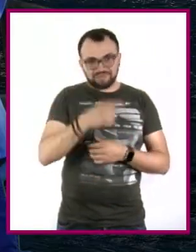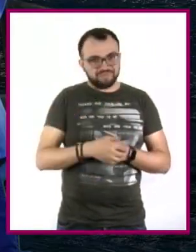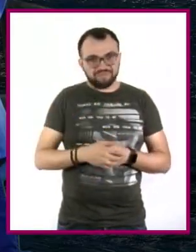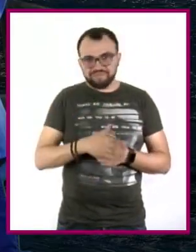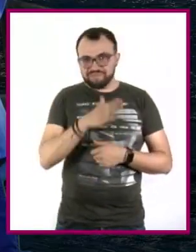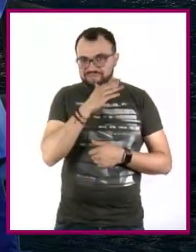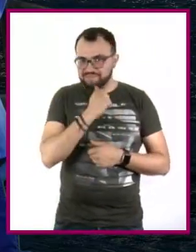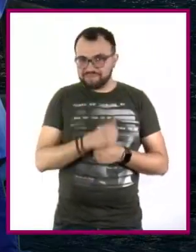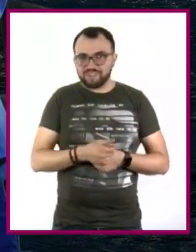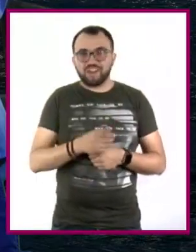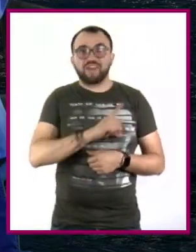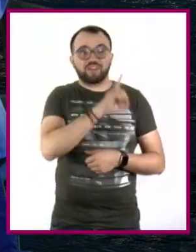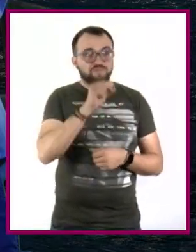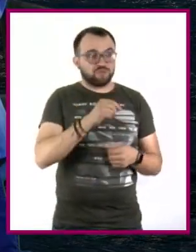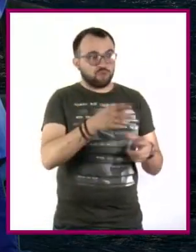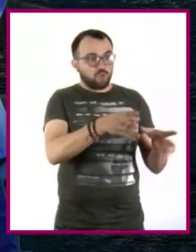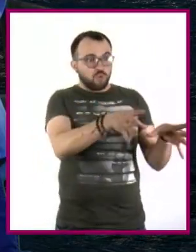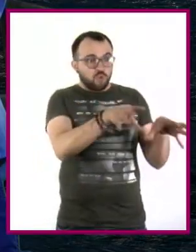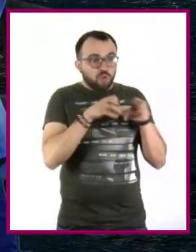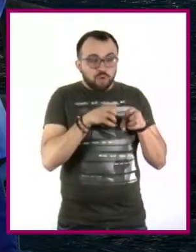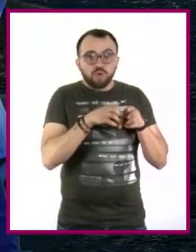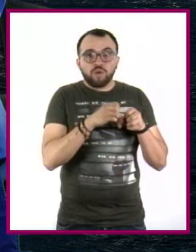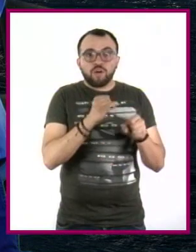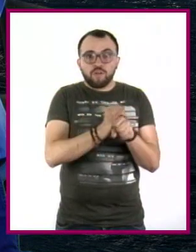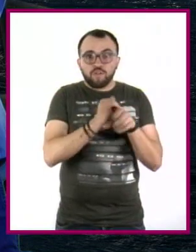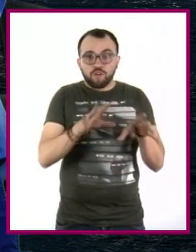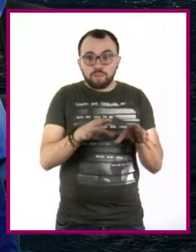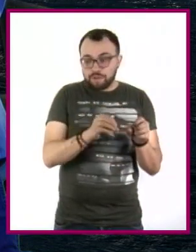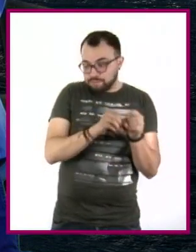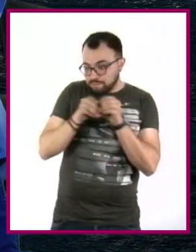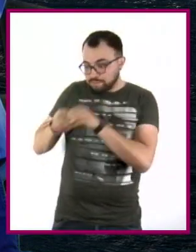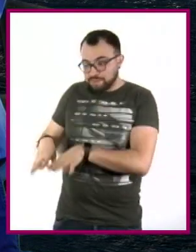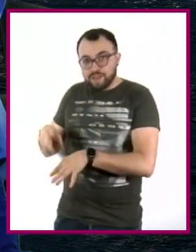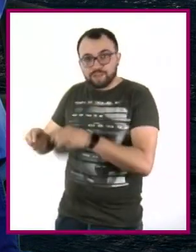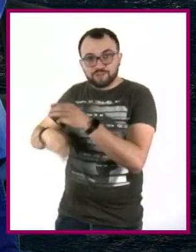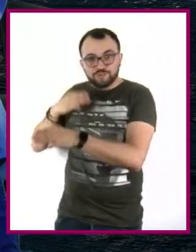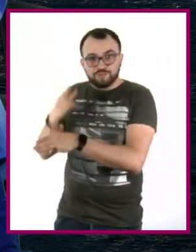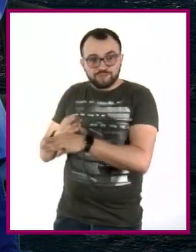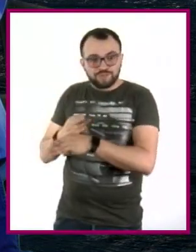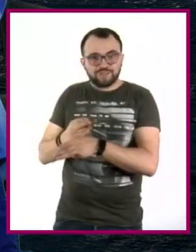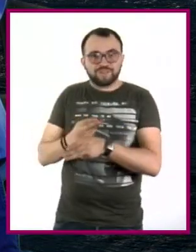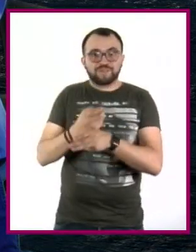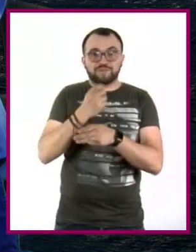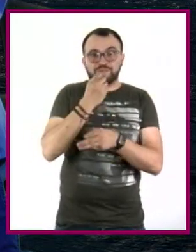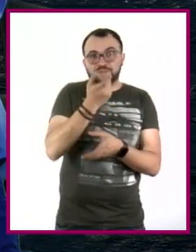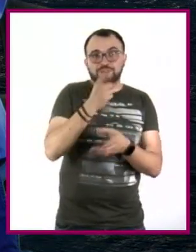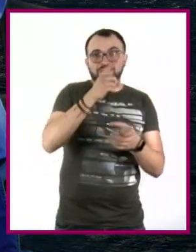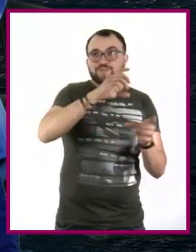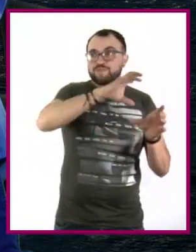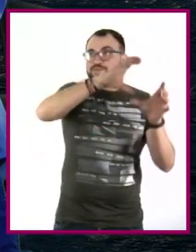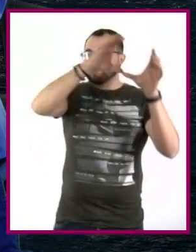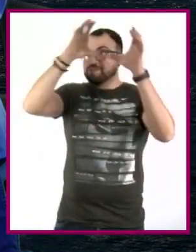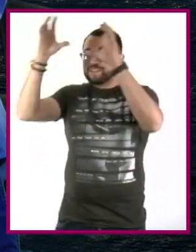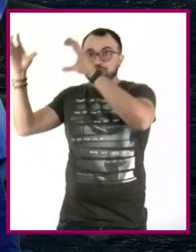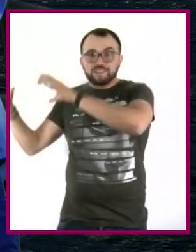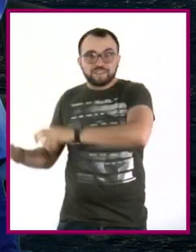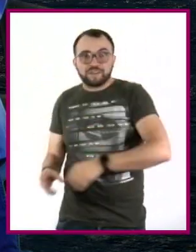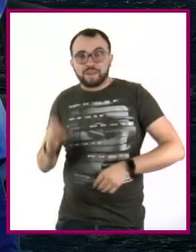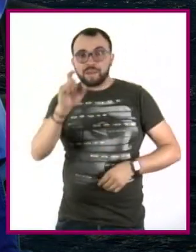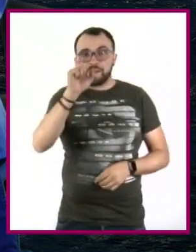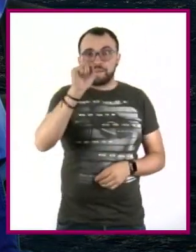luego extraer la información y transmitirla hasta la Tierra, mientras la estación espacial se mueve a 27.600